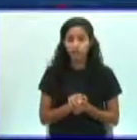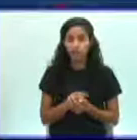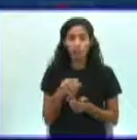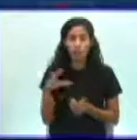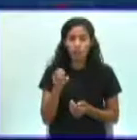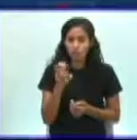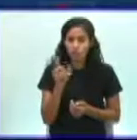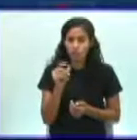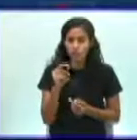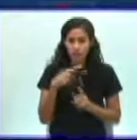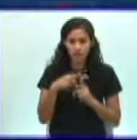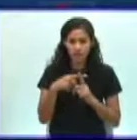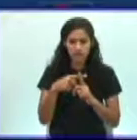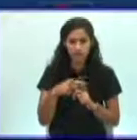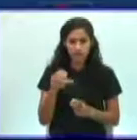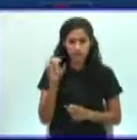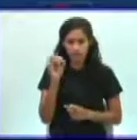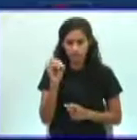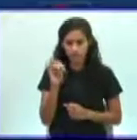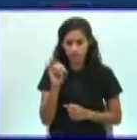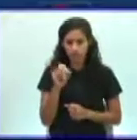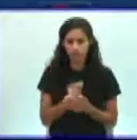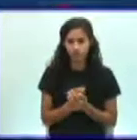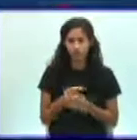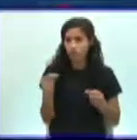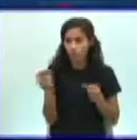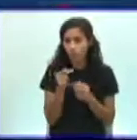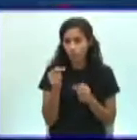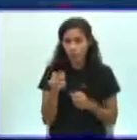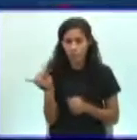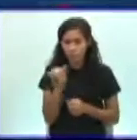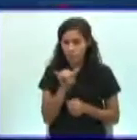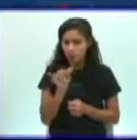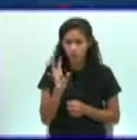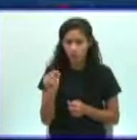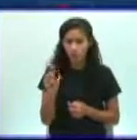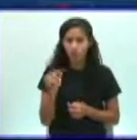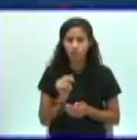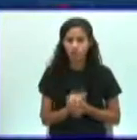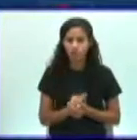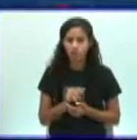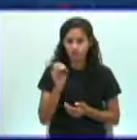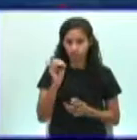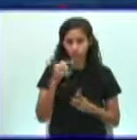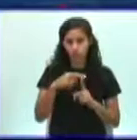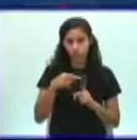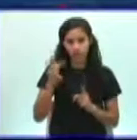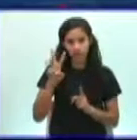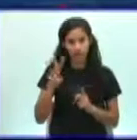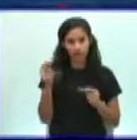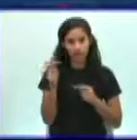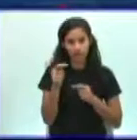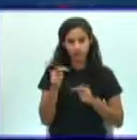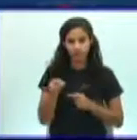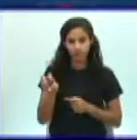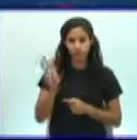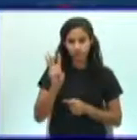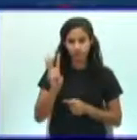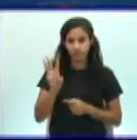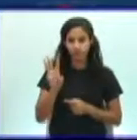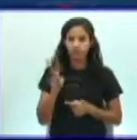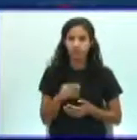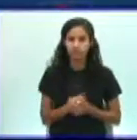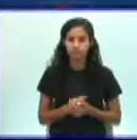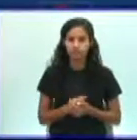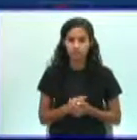número adicionado con el número 0 es el mismo número. 0 más 3 es igual